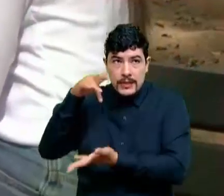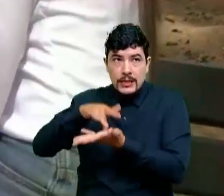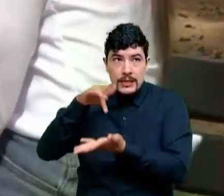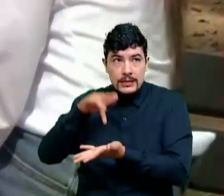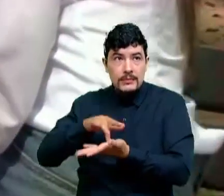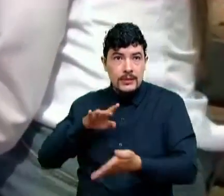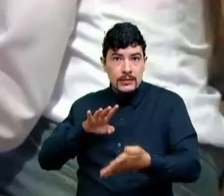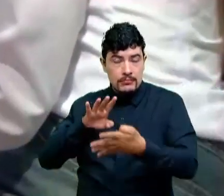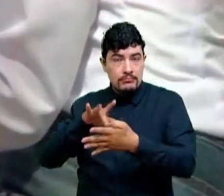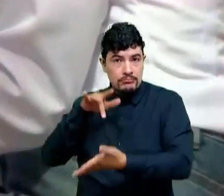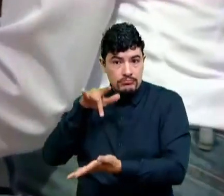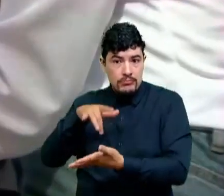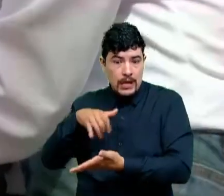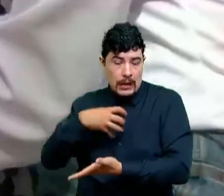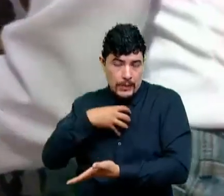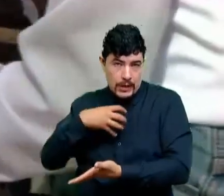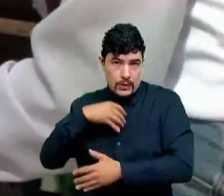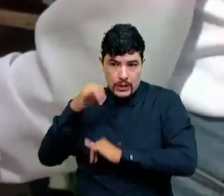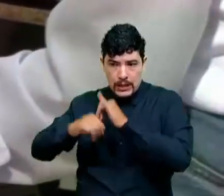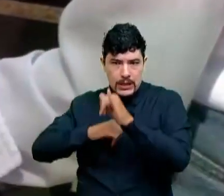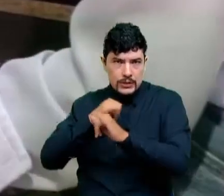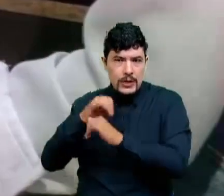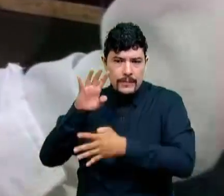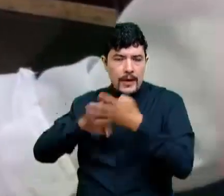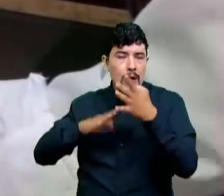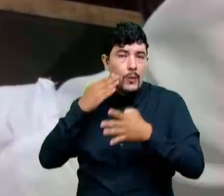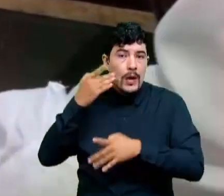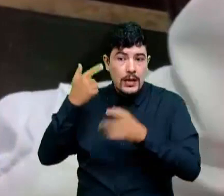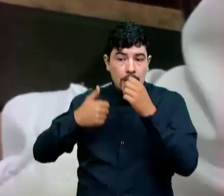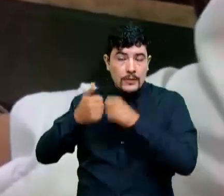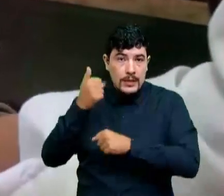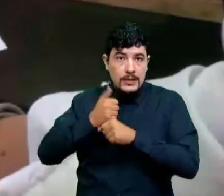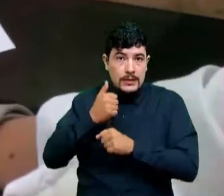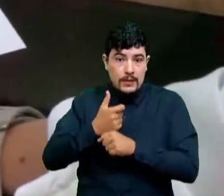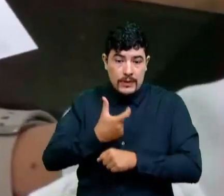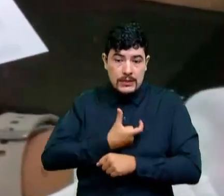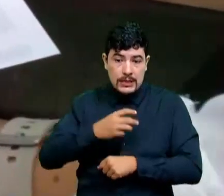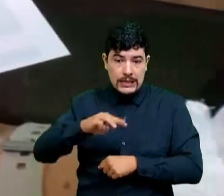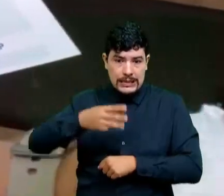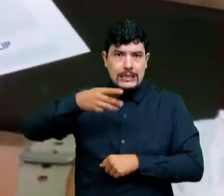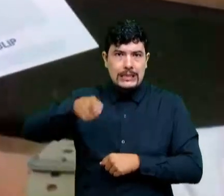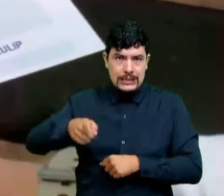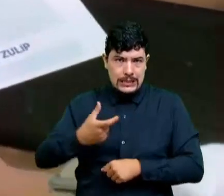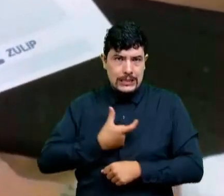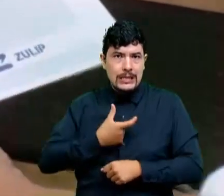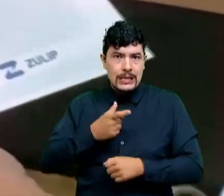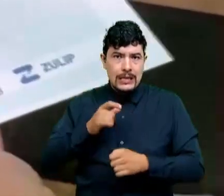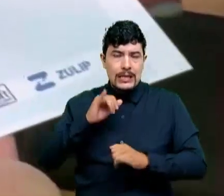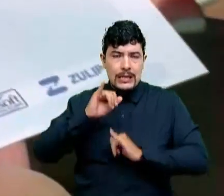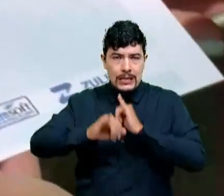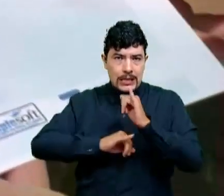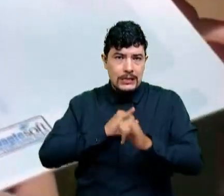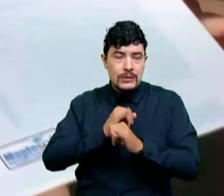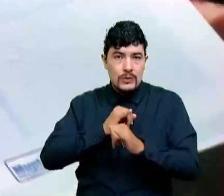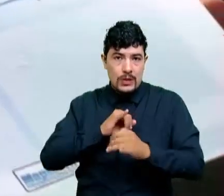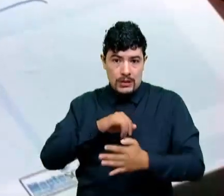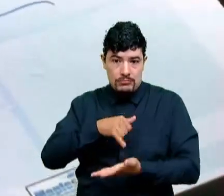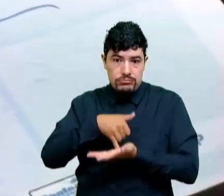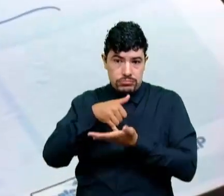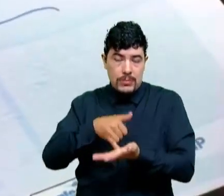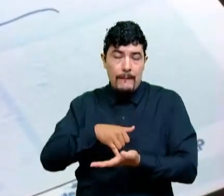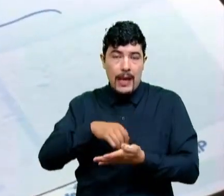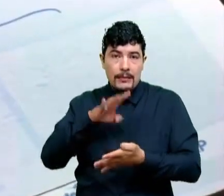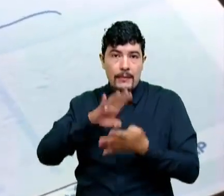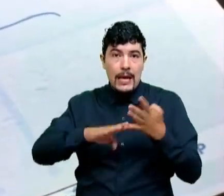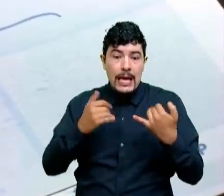de matemáticas. El año pasado logró obtener medalla de bronce en las Olimpiadas Iberoamericanas de Matemáticas y para este año alcanzó